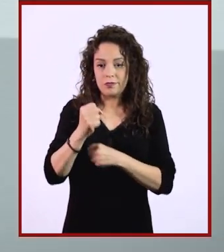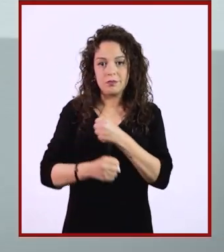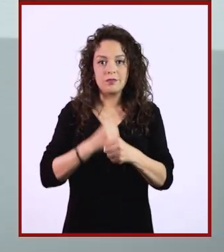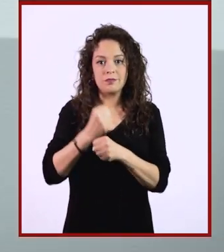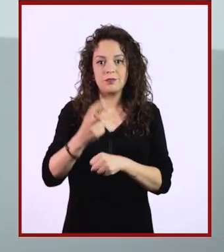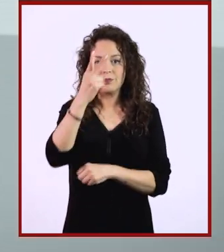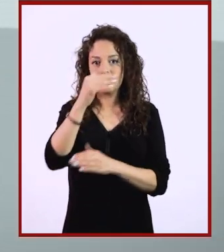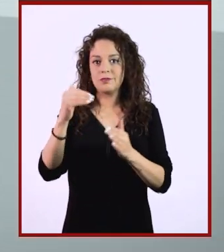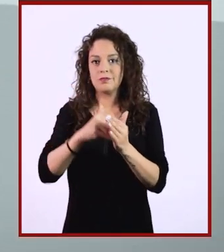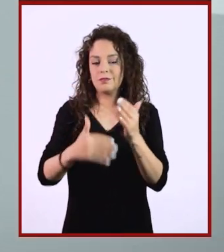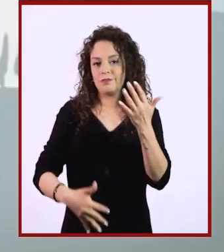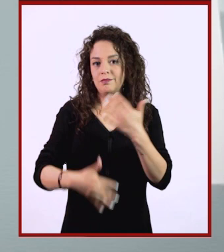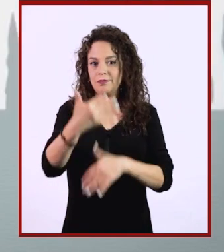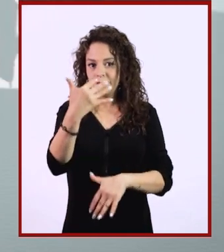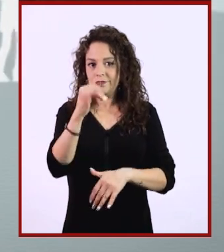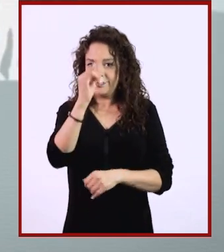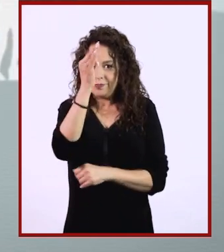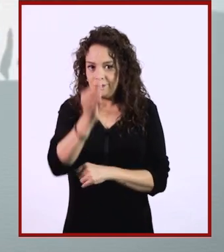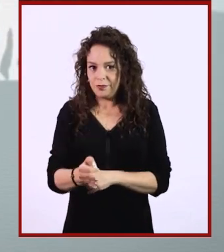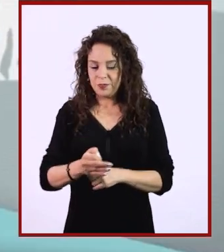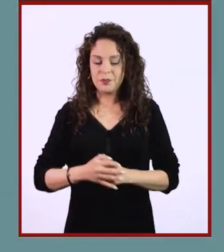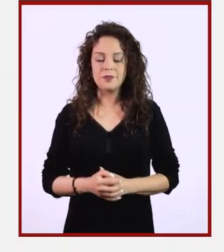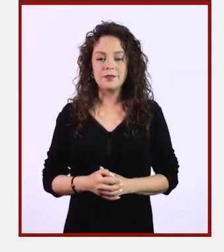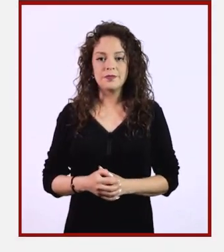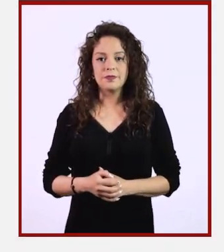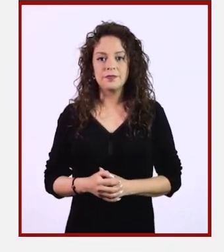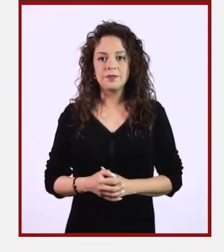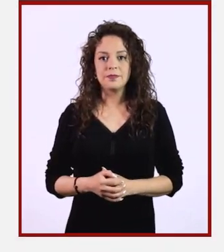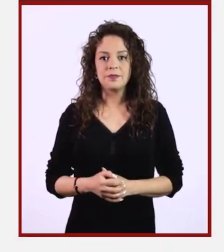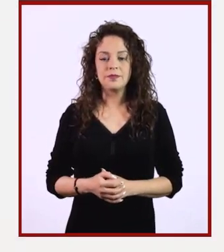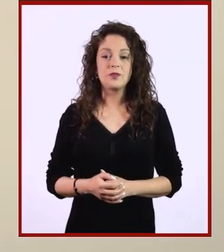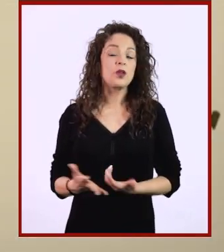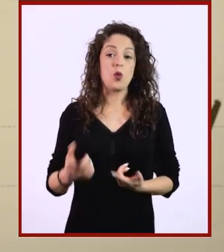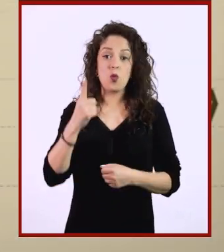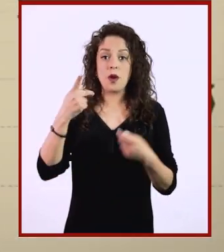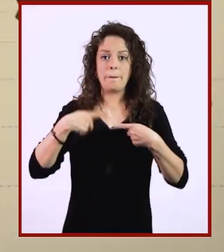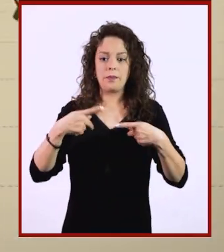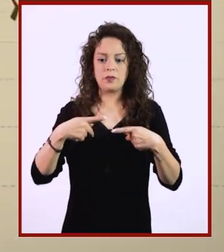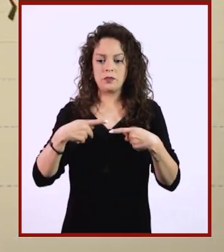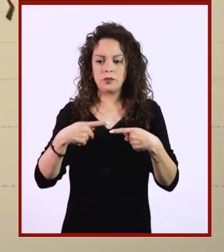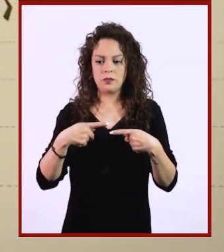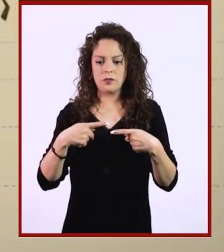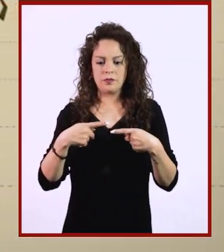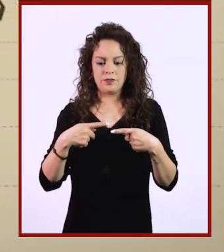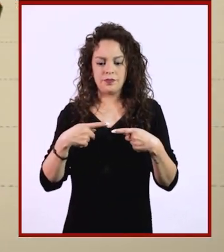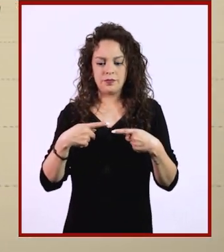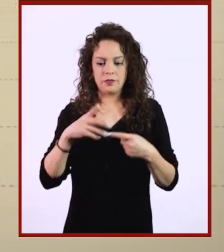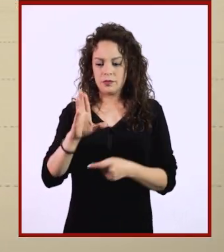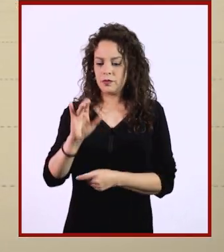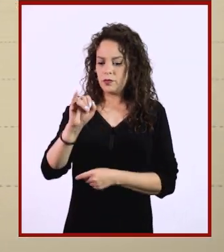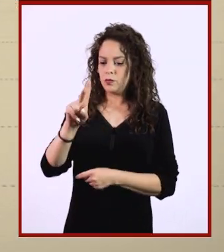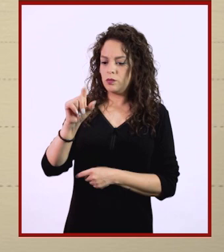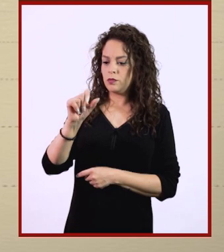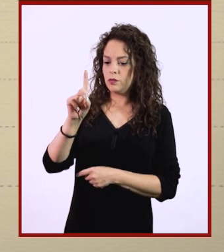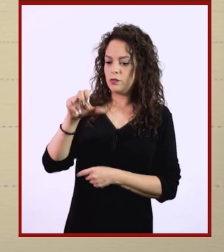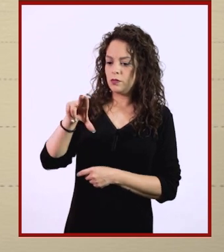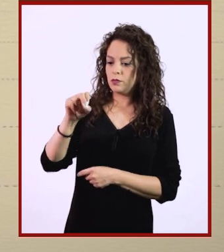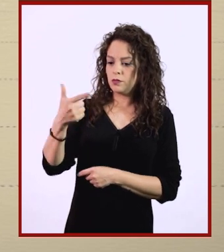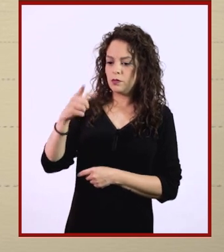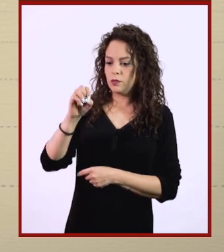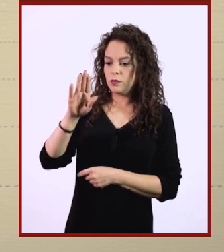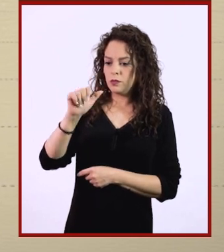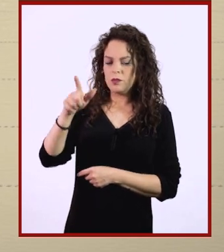2015, ¿no? Básicamente un ciudadano global es aquella persona que está